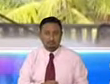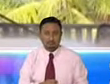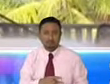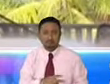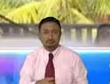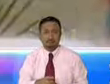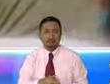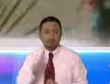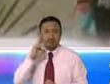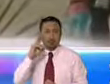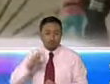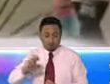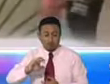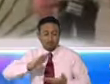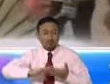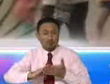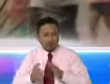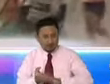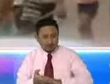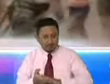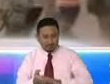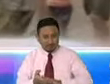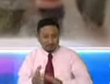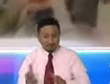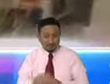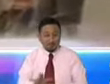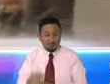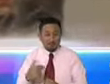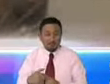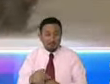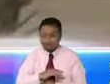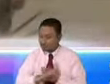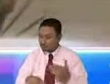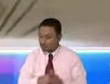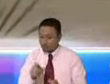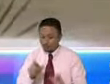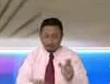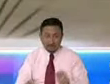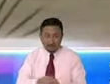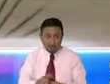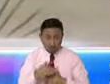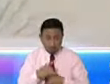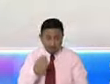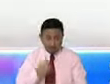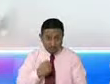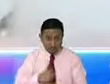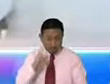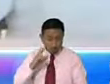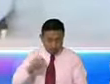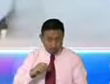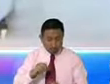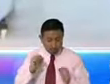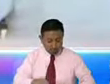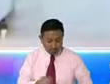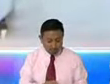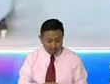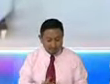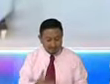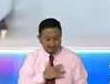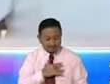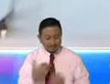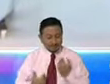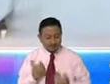llamada Turismo Comunitario, en donde participamos todos quienes nos interesa trabajar en el turismo. Tenemos mucha alegría y